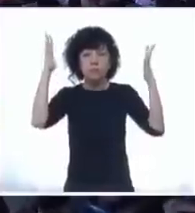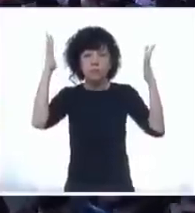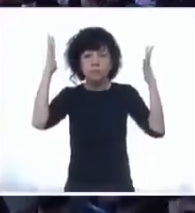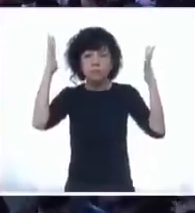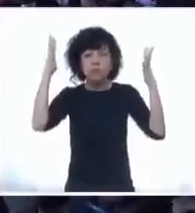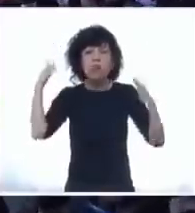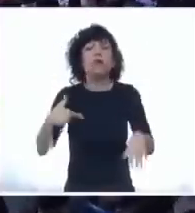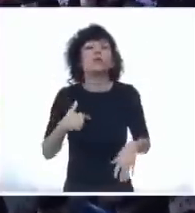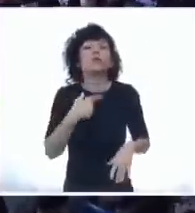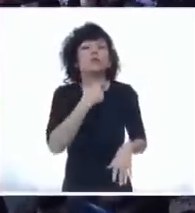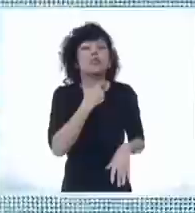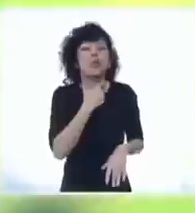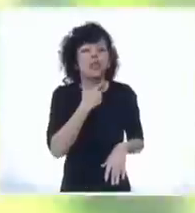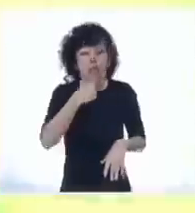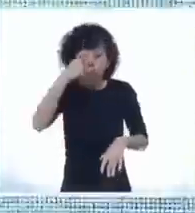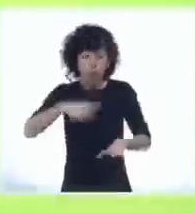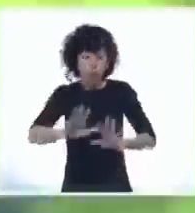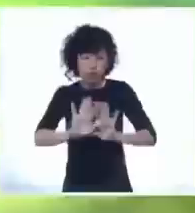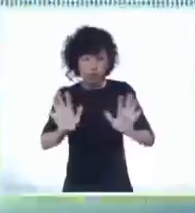Yo quiero terminar